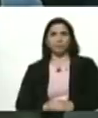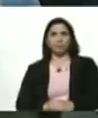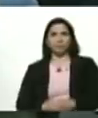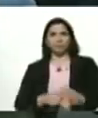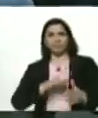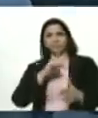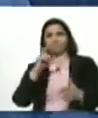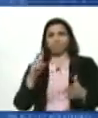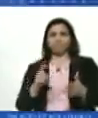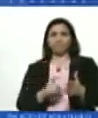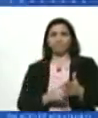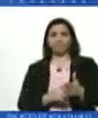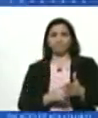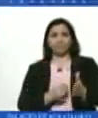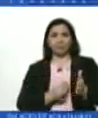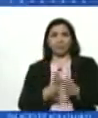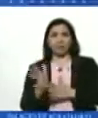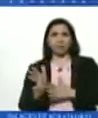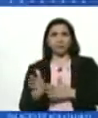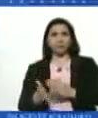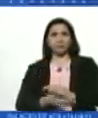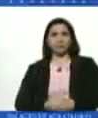absolutamente gratuitas